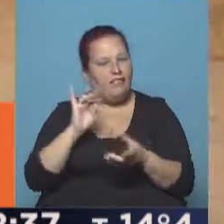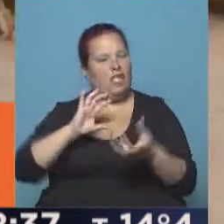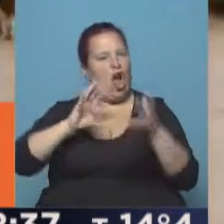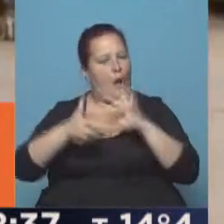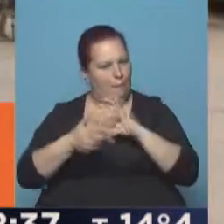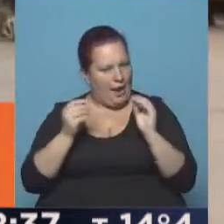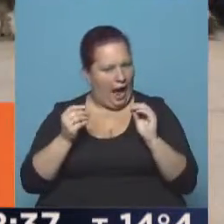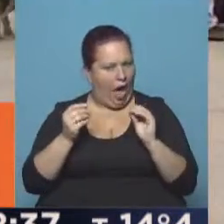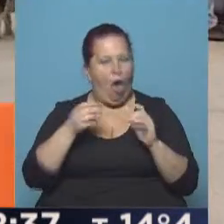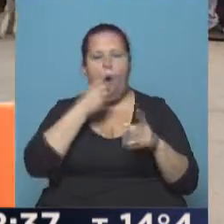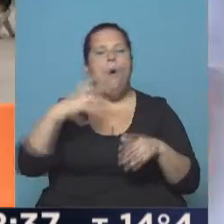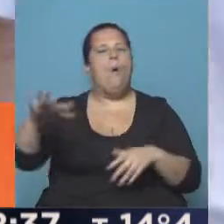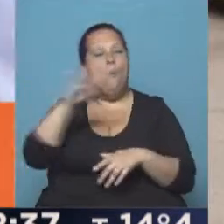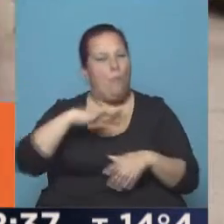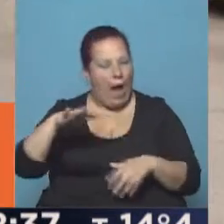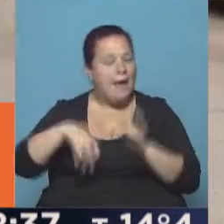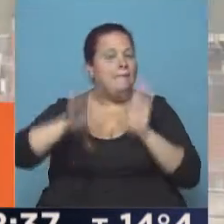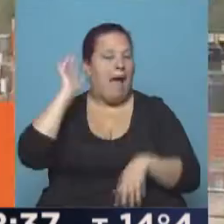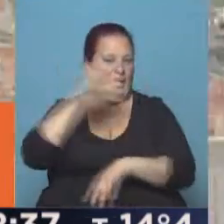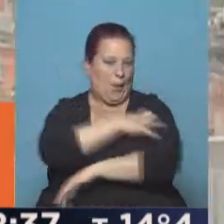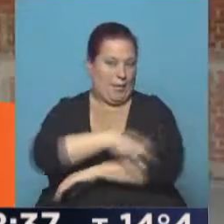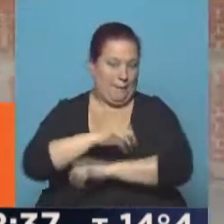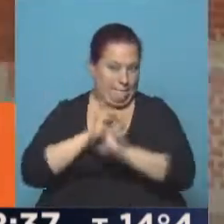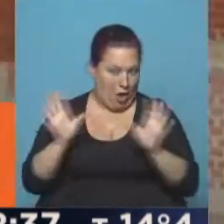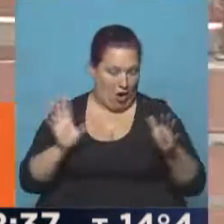de realizar en cualquier tipo de barrios, principalmente en las villas.